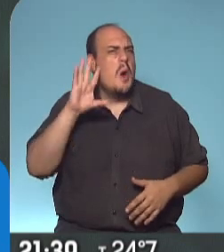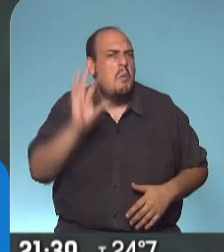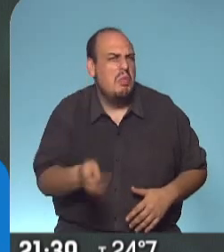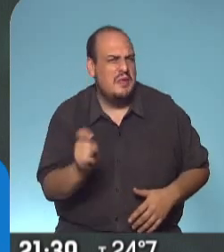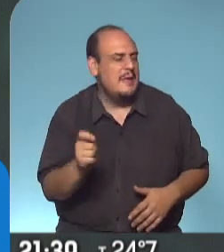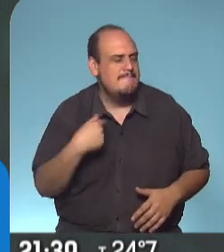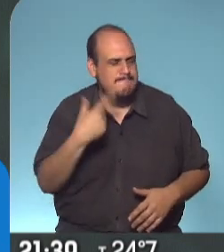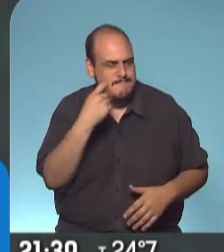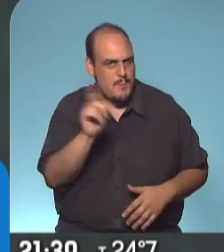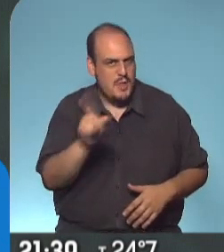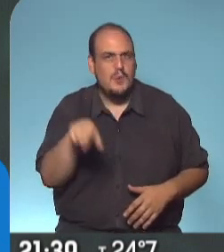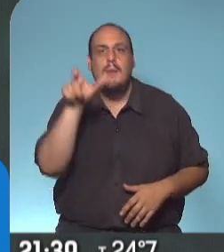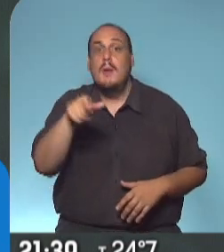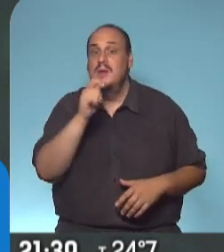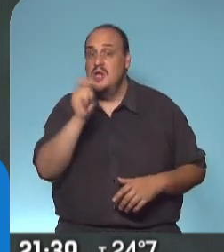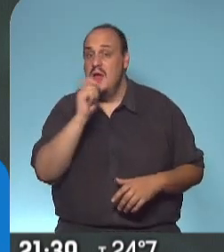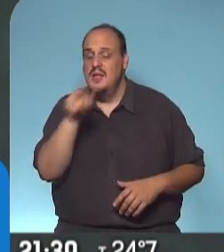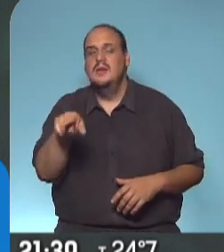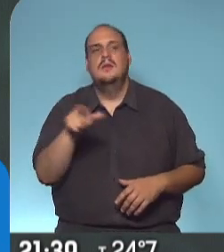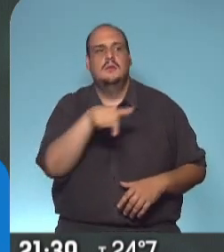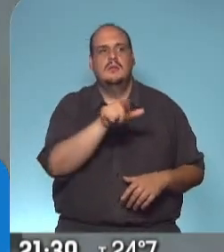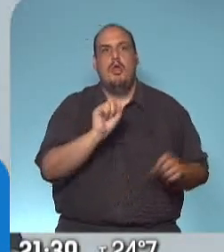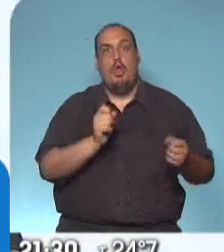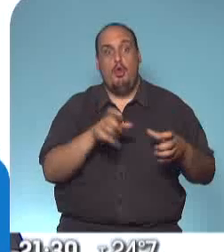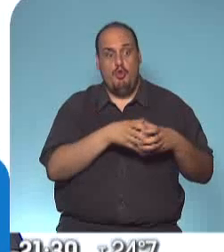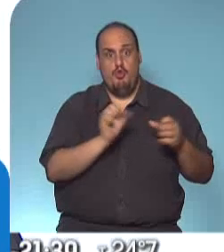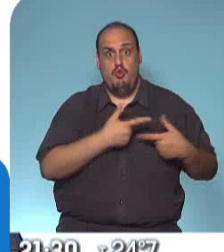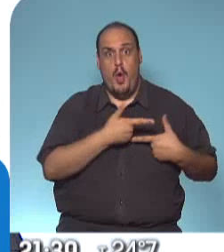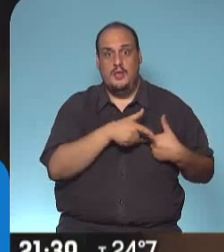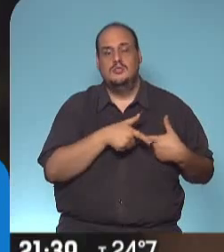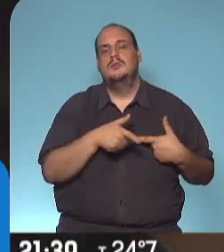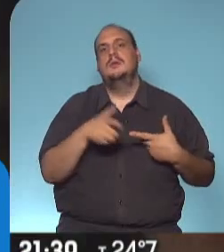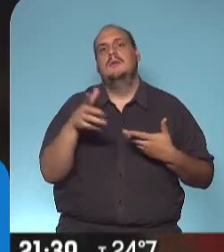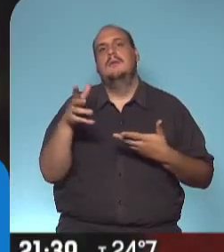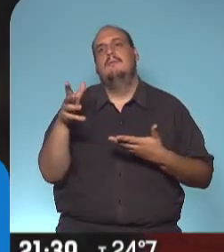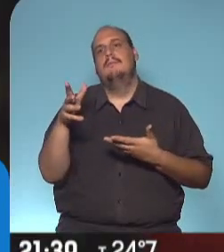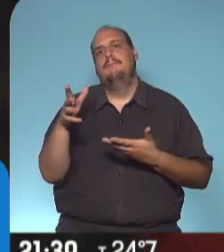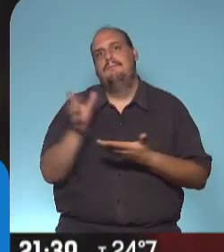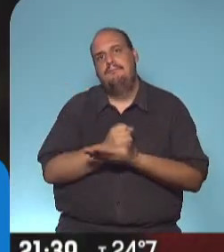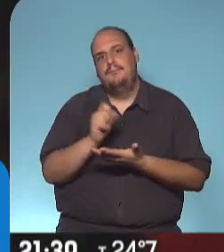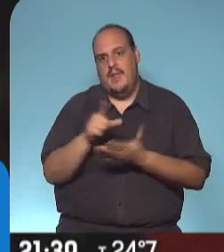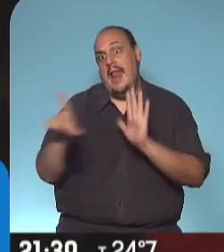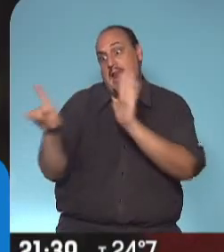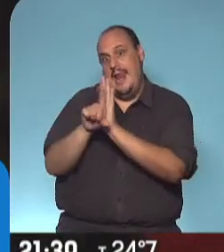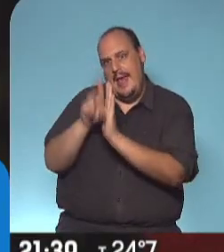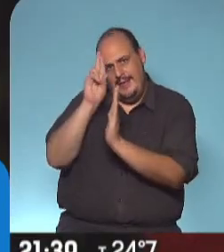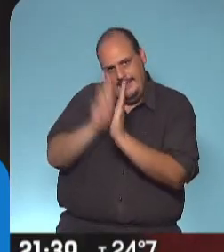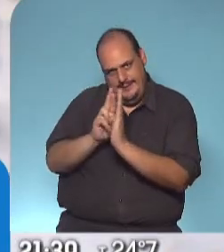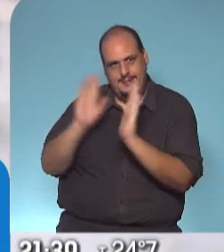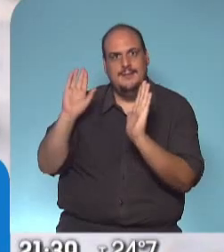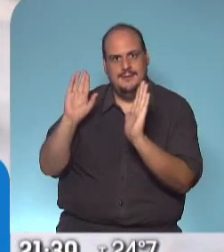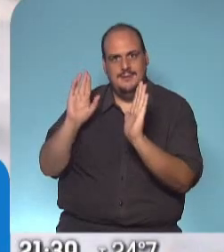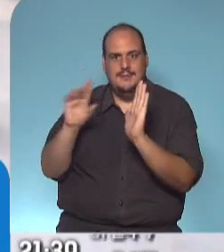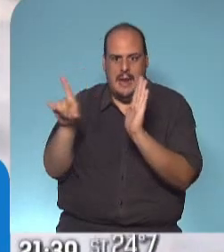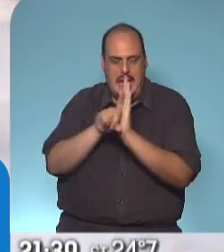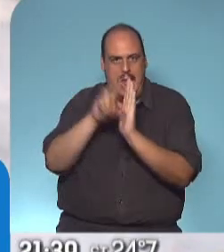quien estaban entrevistando, sí, los dueños accedieron, bueno, no accedieron, accedieron a cumplir la ley, es casi una contradicción. Van a cumplir